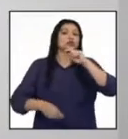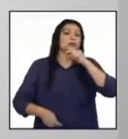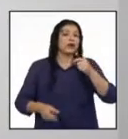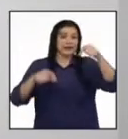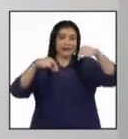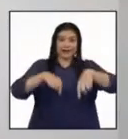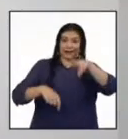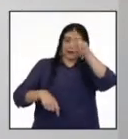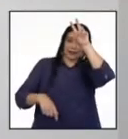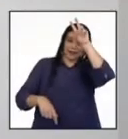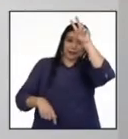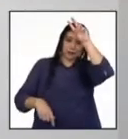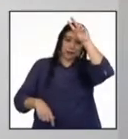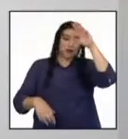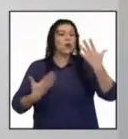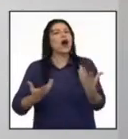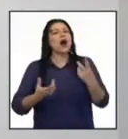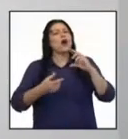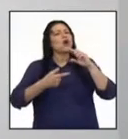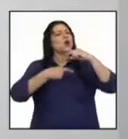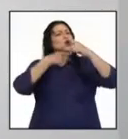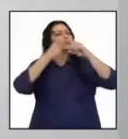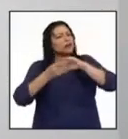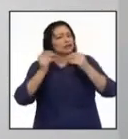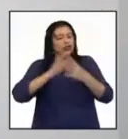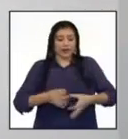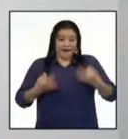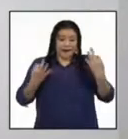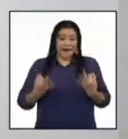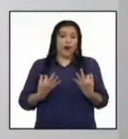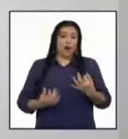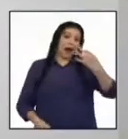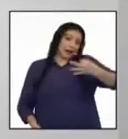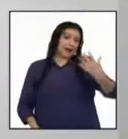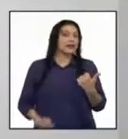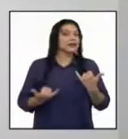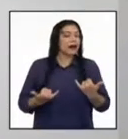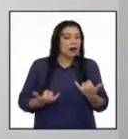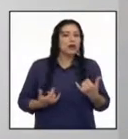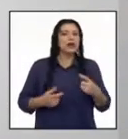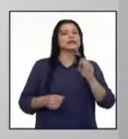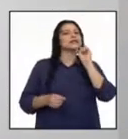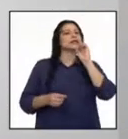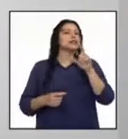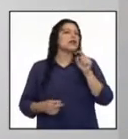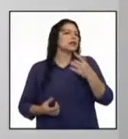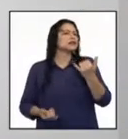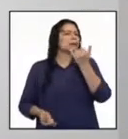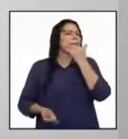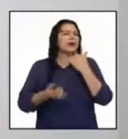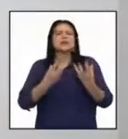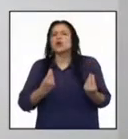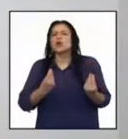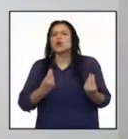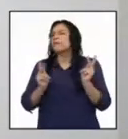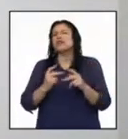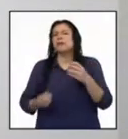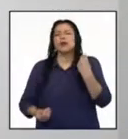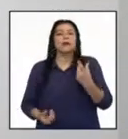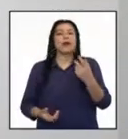en el Perú, historia y realidad actual, se afirma que esto ocurrió por no